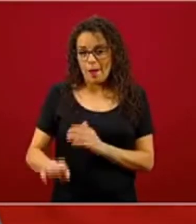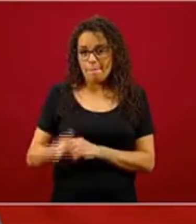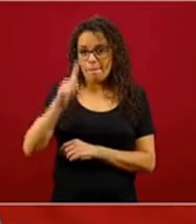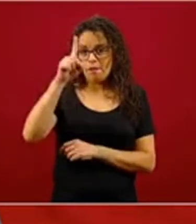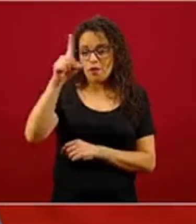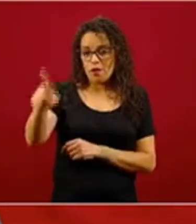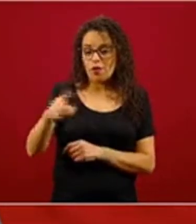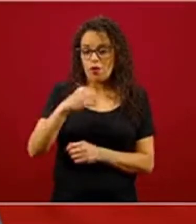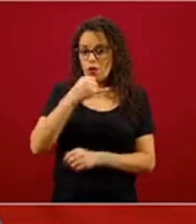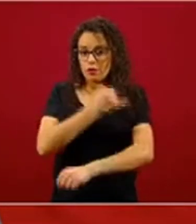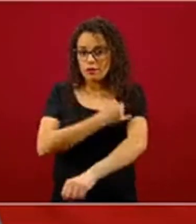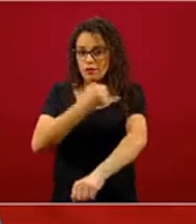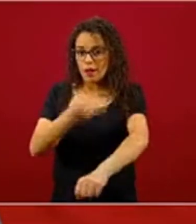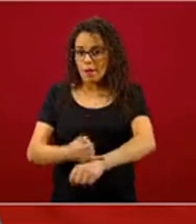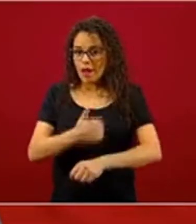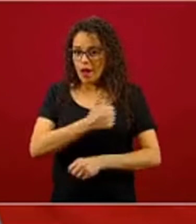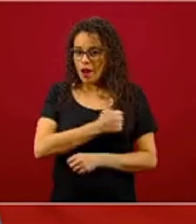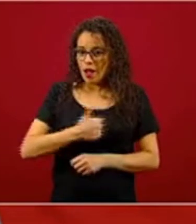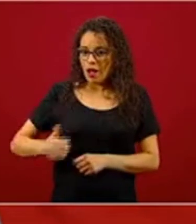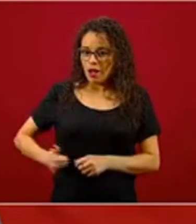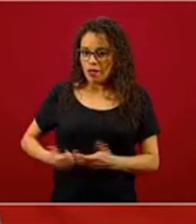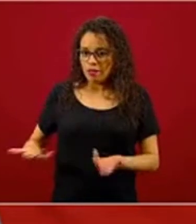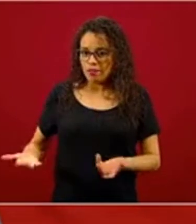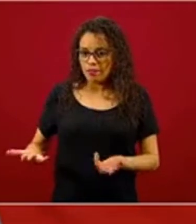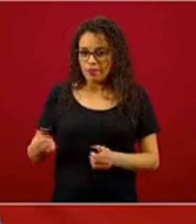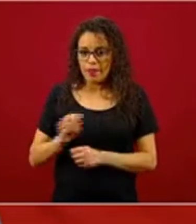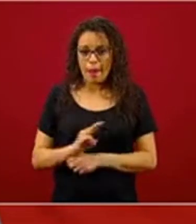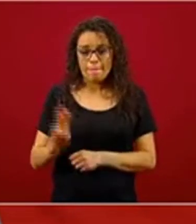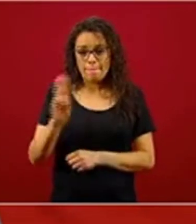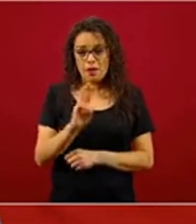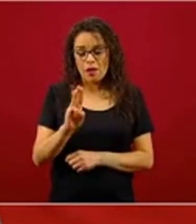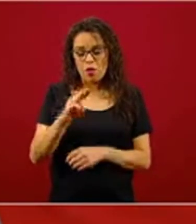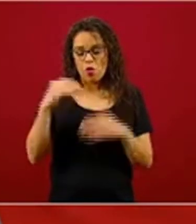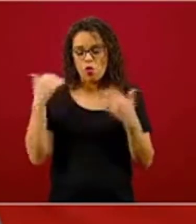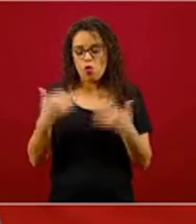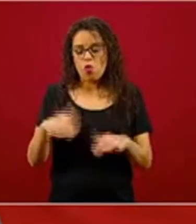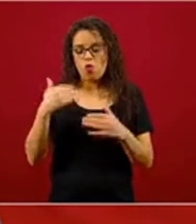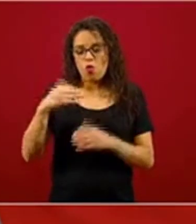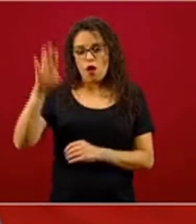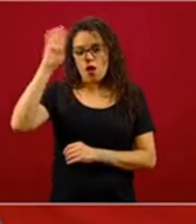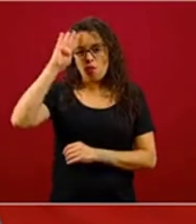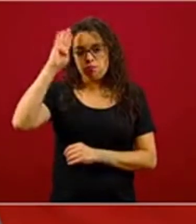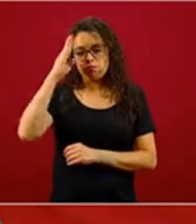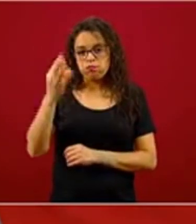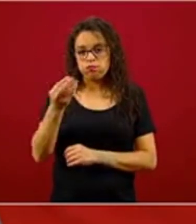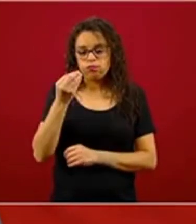Tan solo el miércoles se volvió líder de contagios, llamémosle así. Hubo